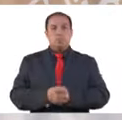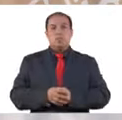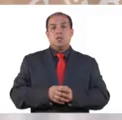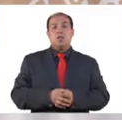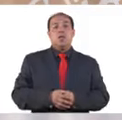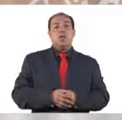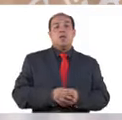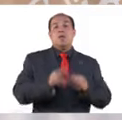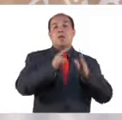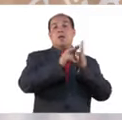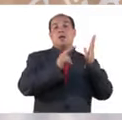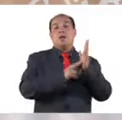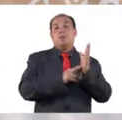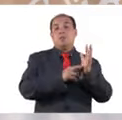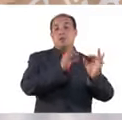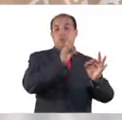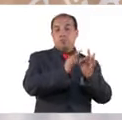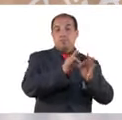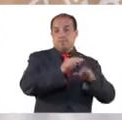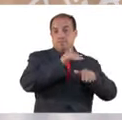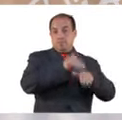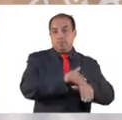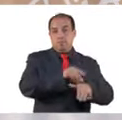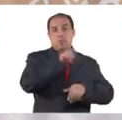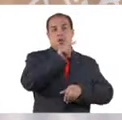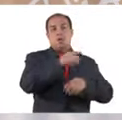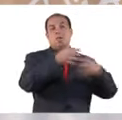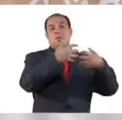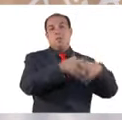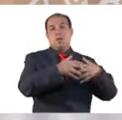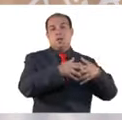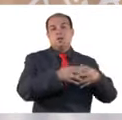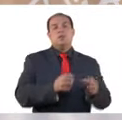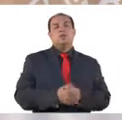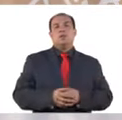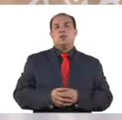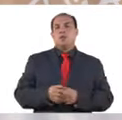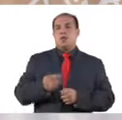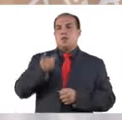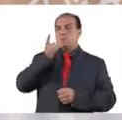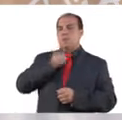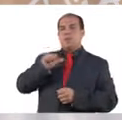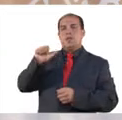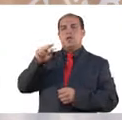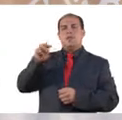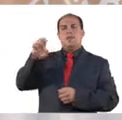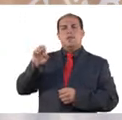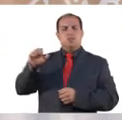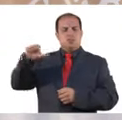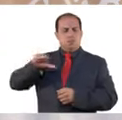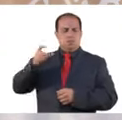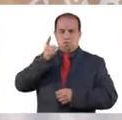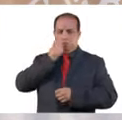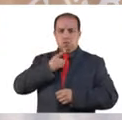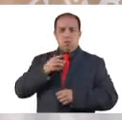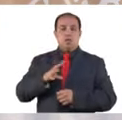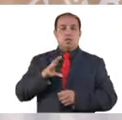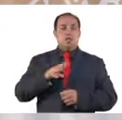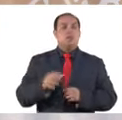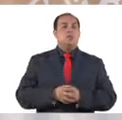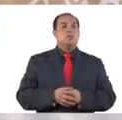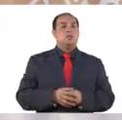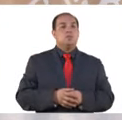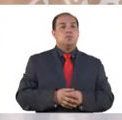condiciones técnicas. Esta empresa, hoy me recordaba Andrés, que es un consorcio con una